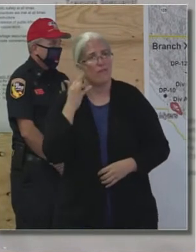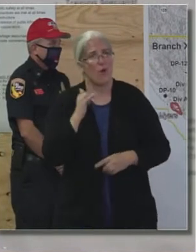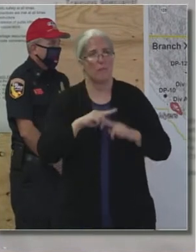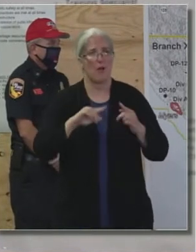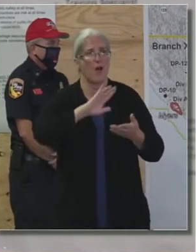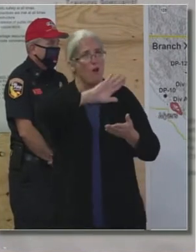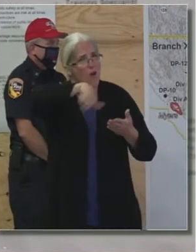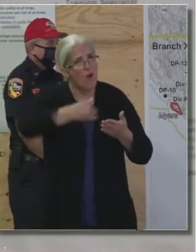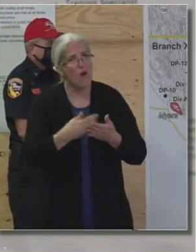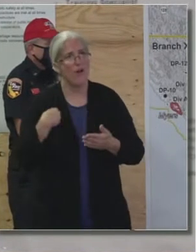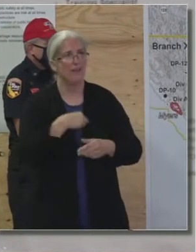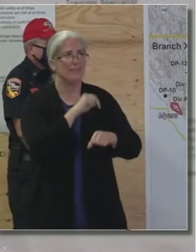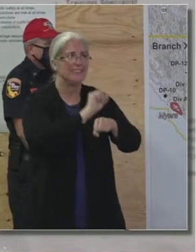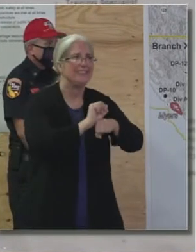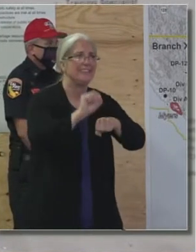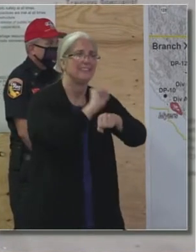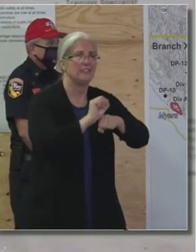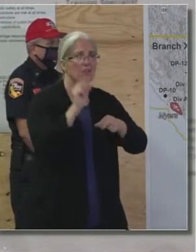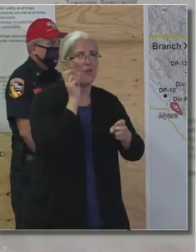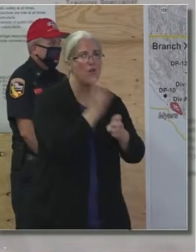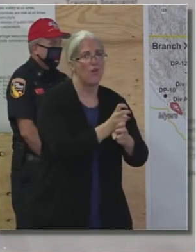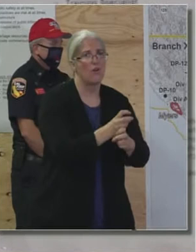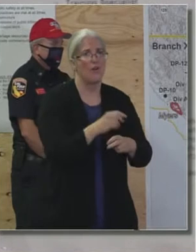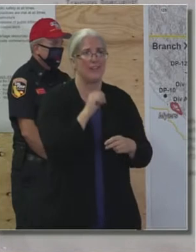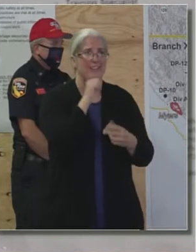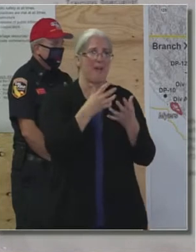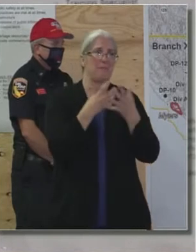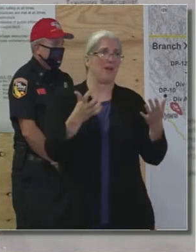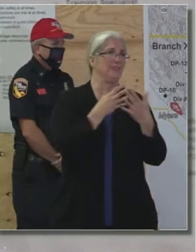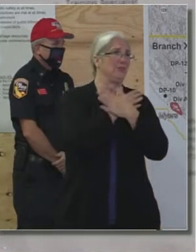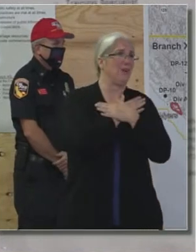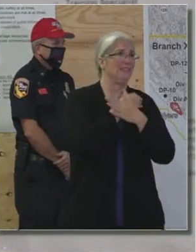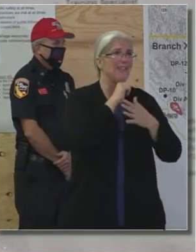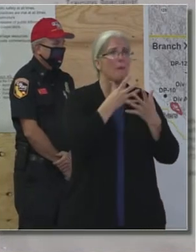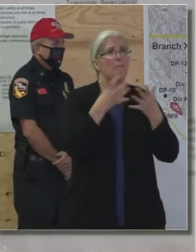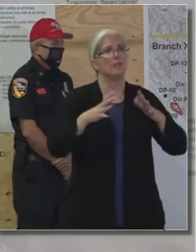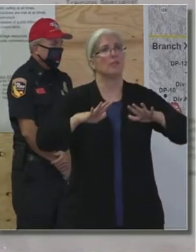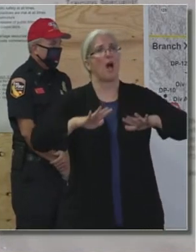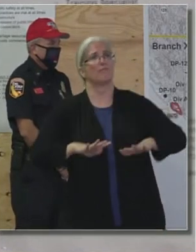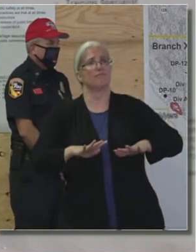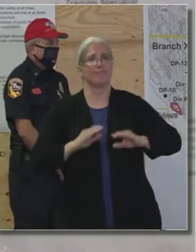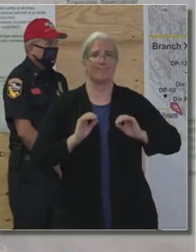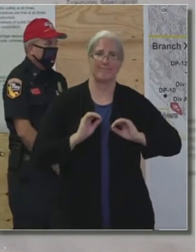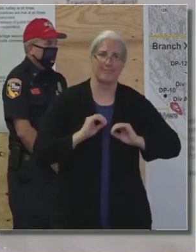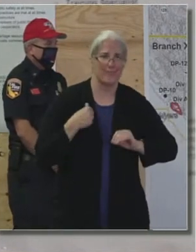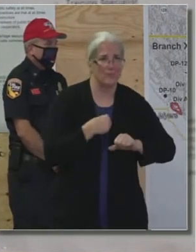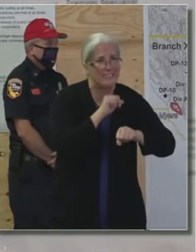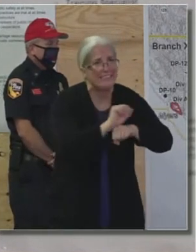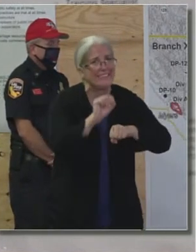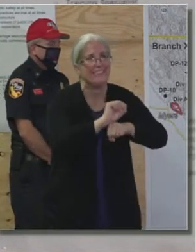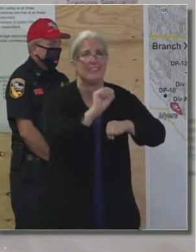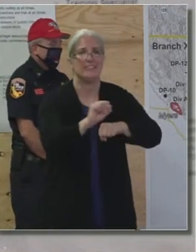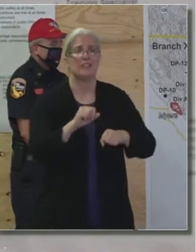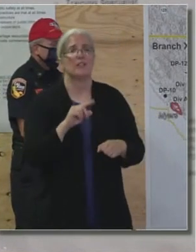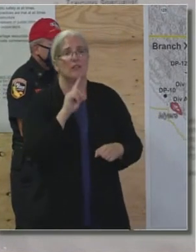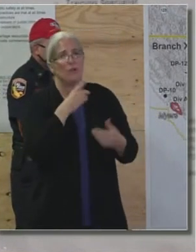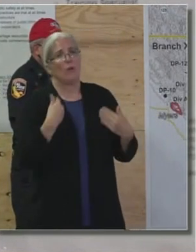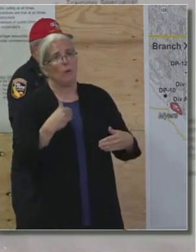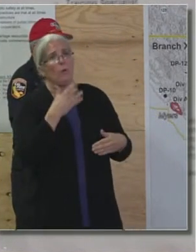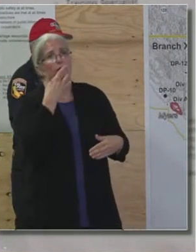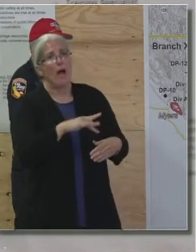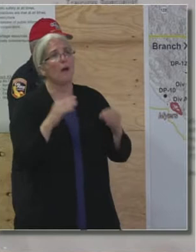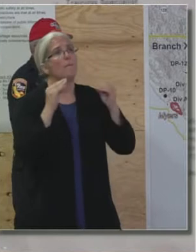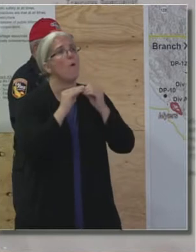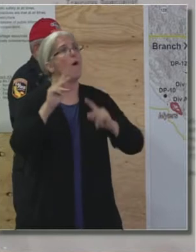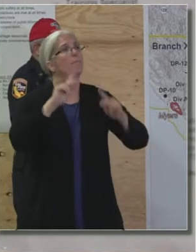y están descansando muy poco queremos cambiar eso porque tenemos recursos que van